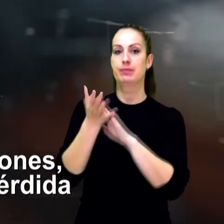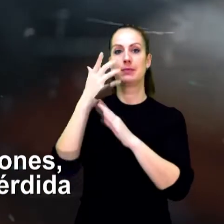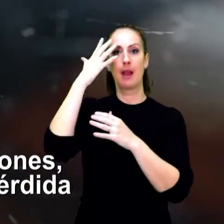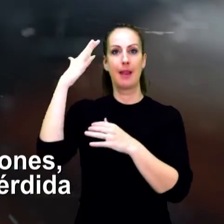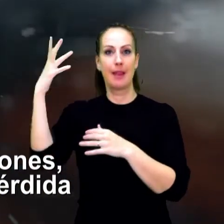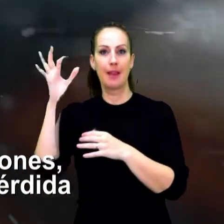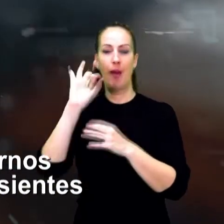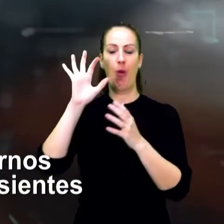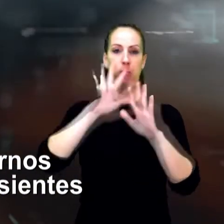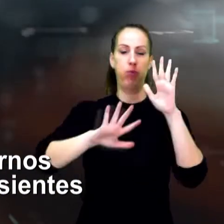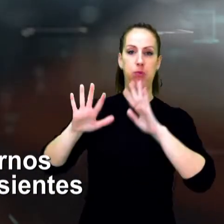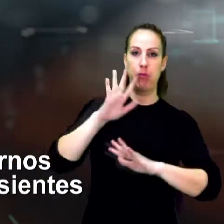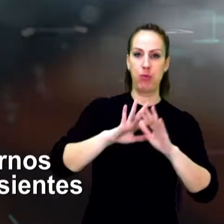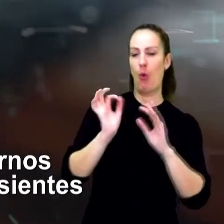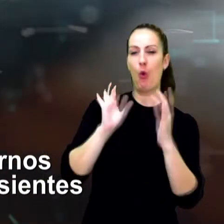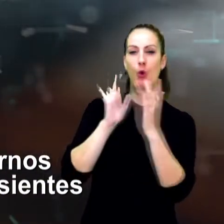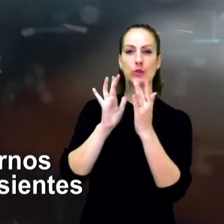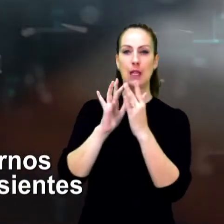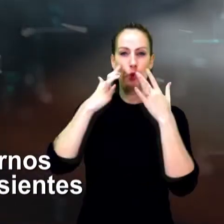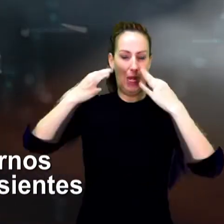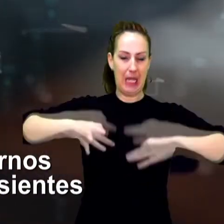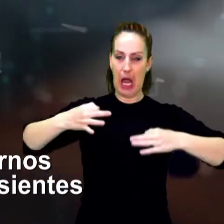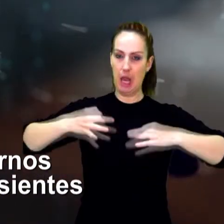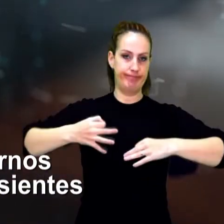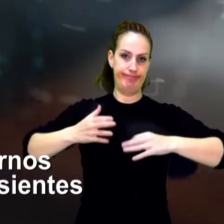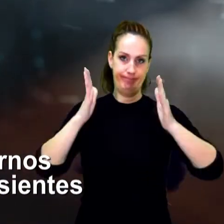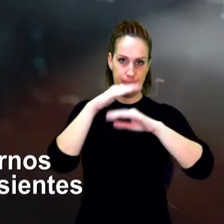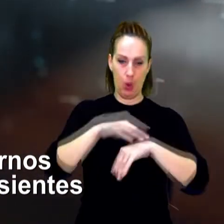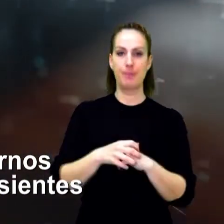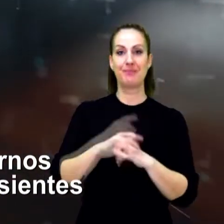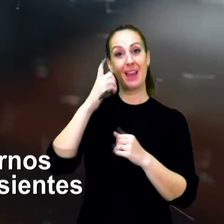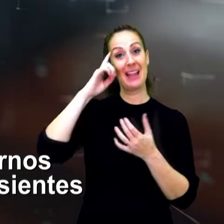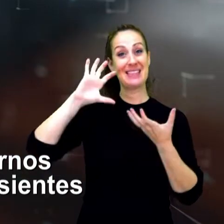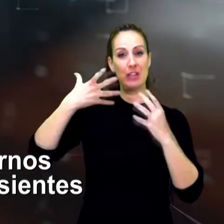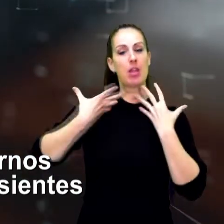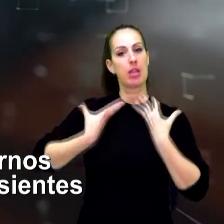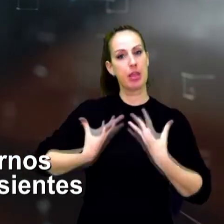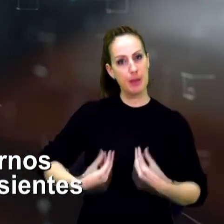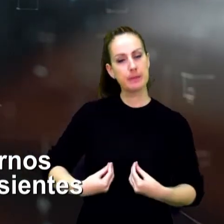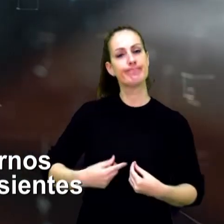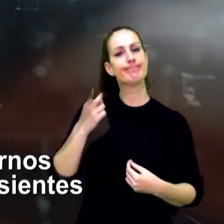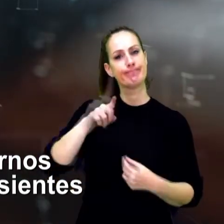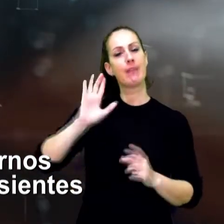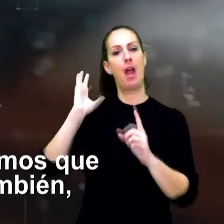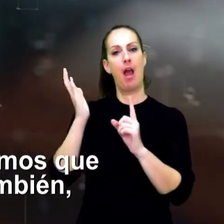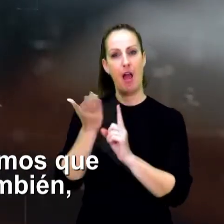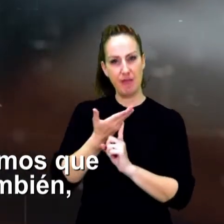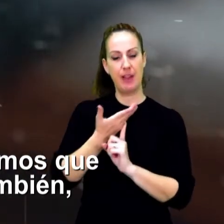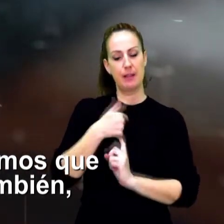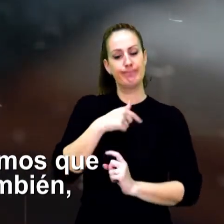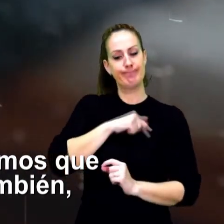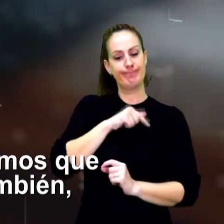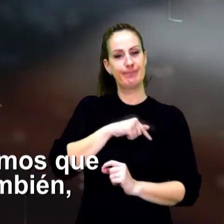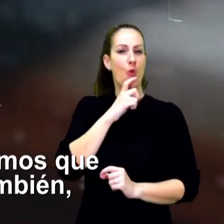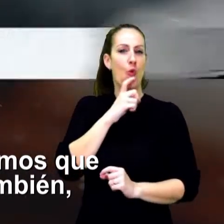desorganizados o hasta pérdida del contacto con la realidad. Los trastornos depresivos afectan a la manera en que te sientes